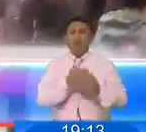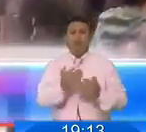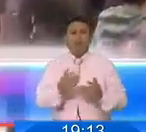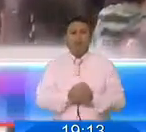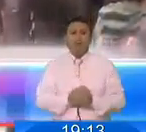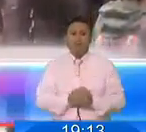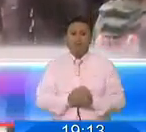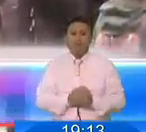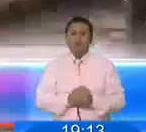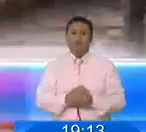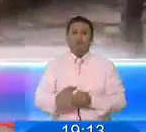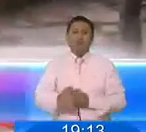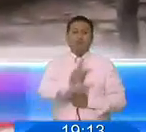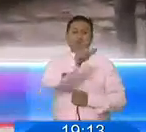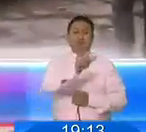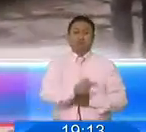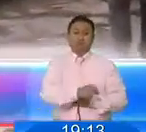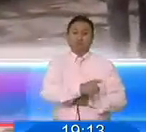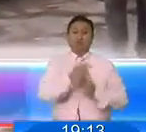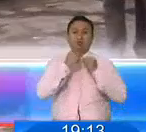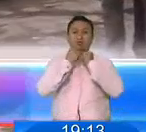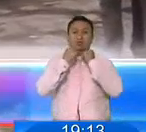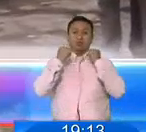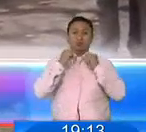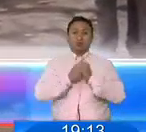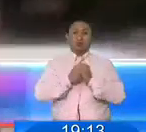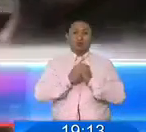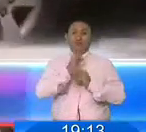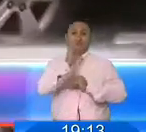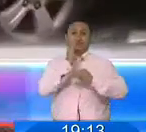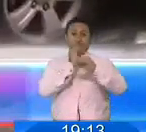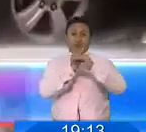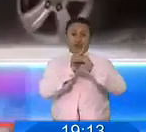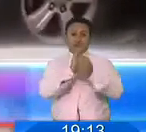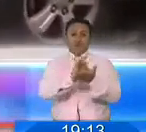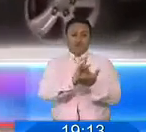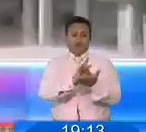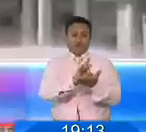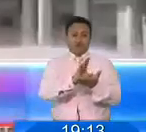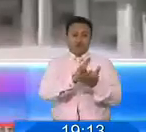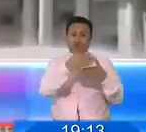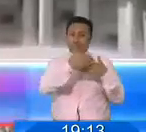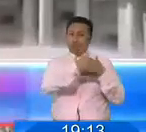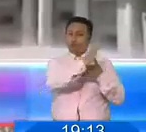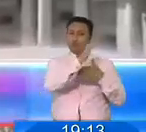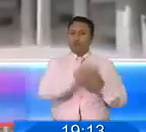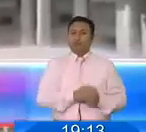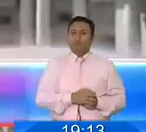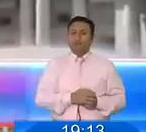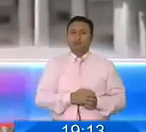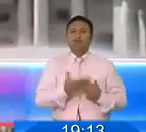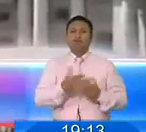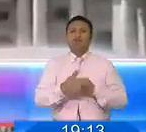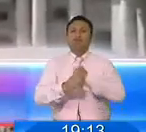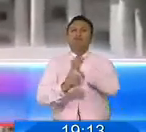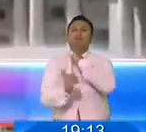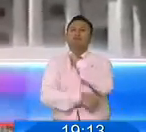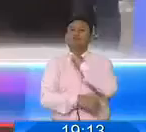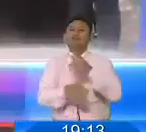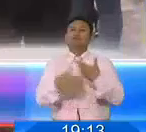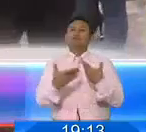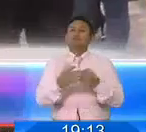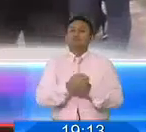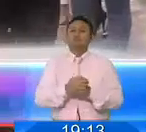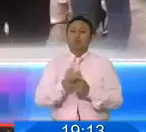dimisión del estado clerical de manera permanente y perpetua en el tiempo la sentencia es una pena expiatoria que es